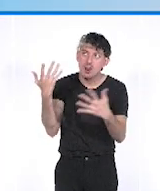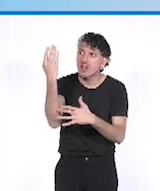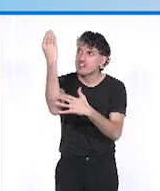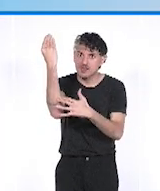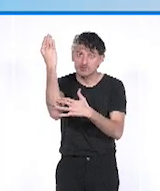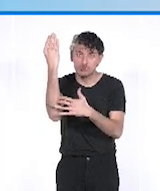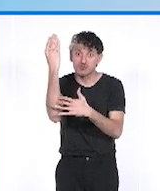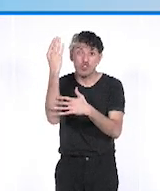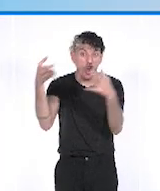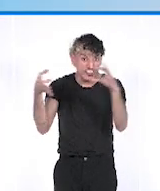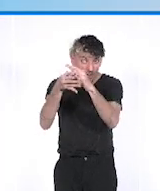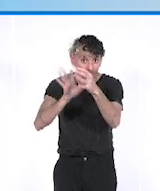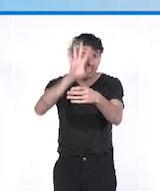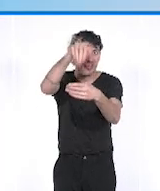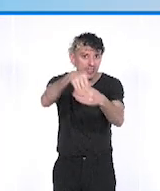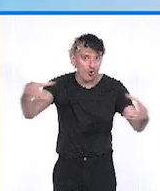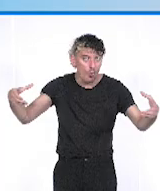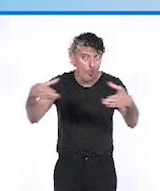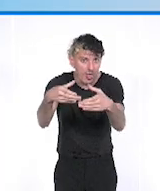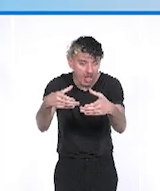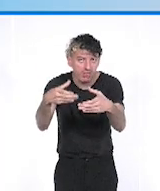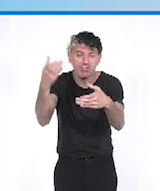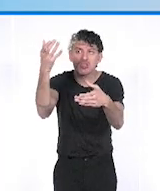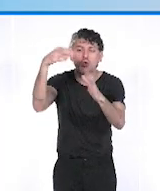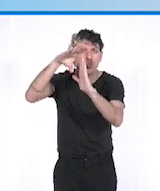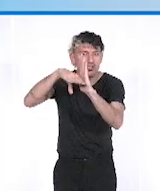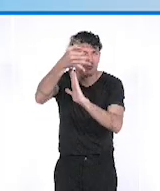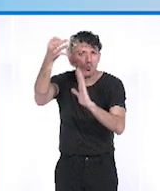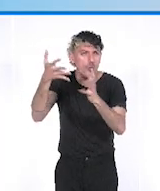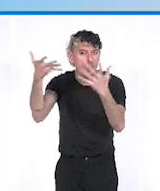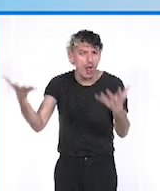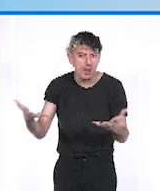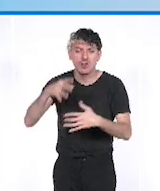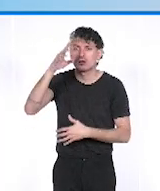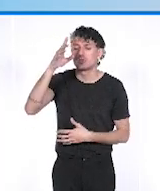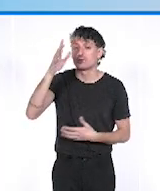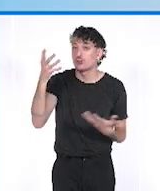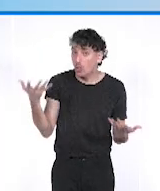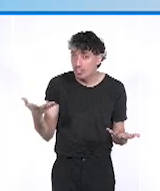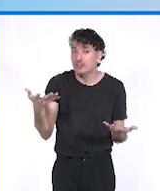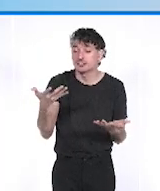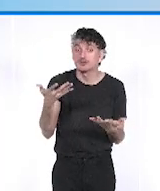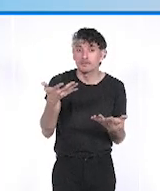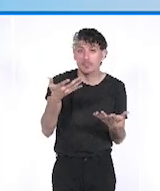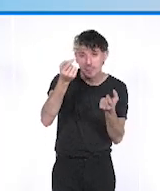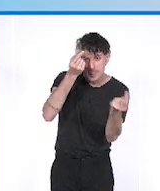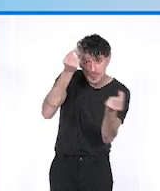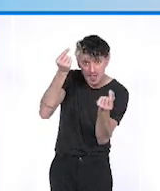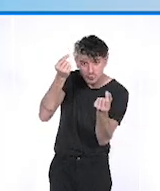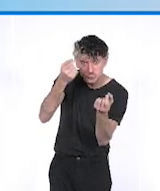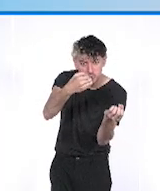comunidad y para eso lo que hemos hecho lo que ha hecho también el equipo de de alc es un trabajo de de recogida de de datos